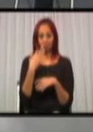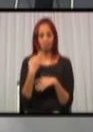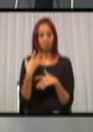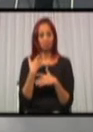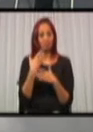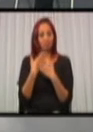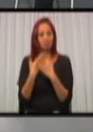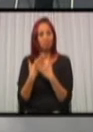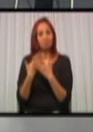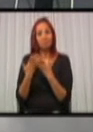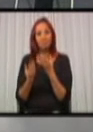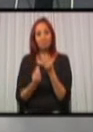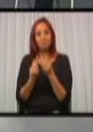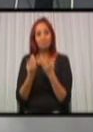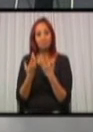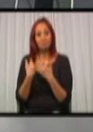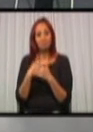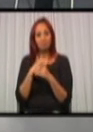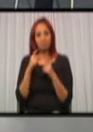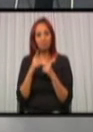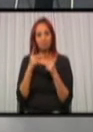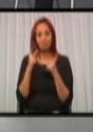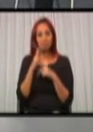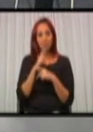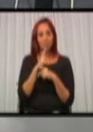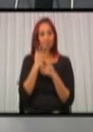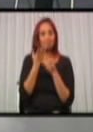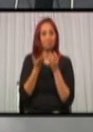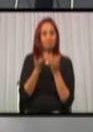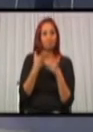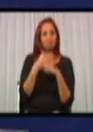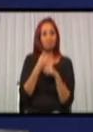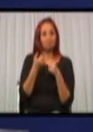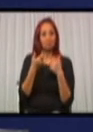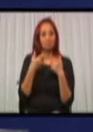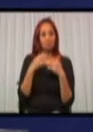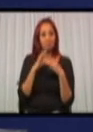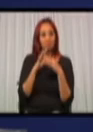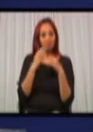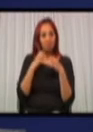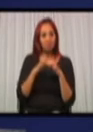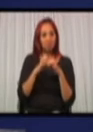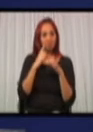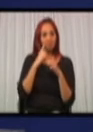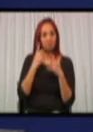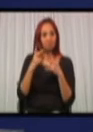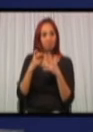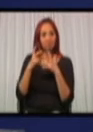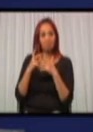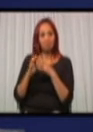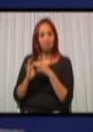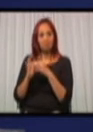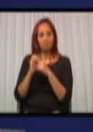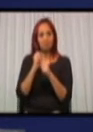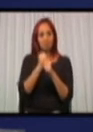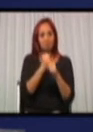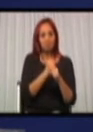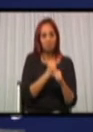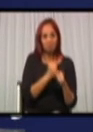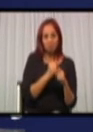propuesta de nuestro partido republicano va a ser alianzas estratégicas para traer fuentes de empleo,